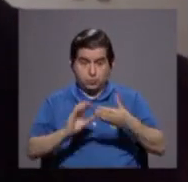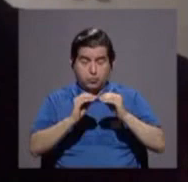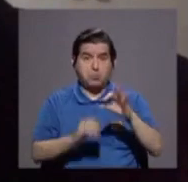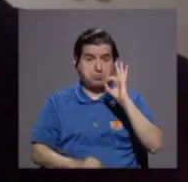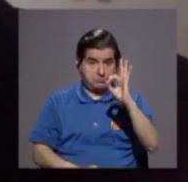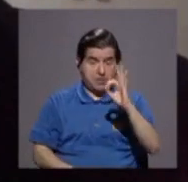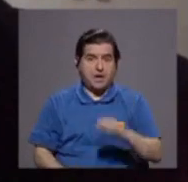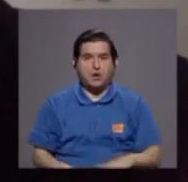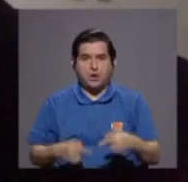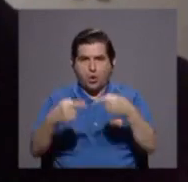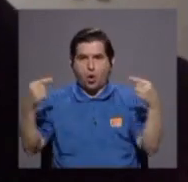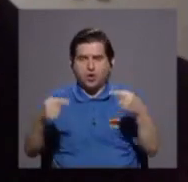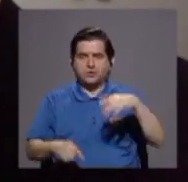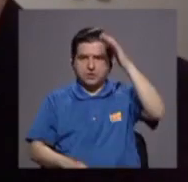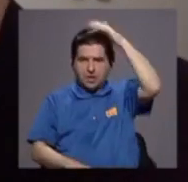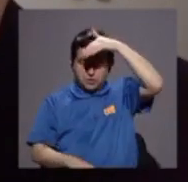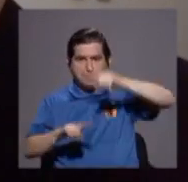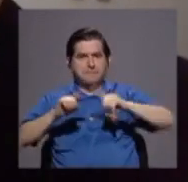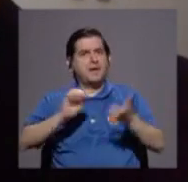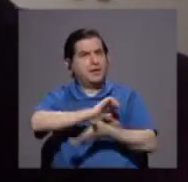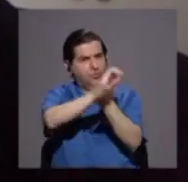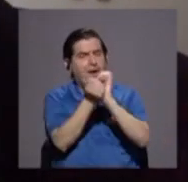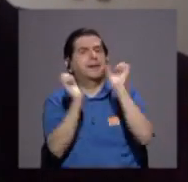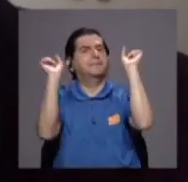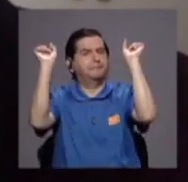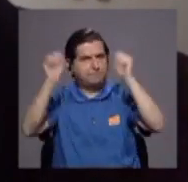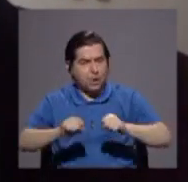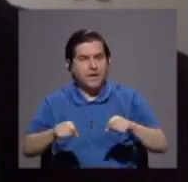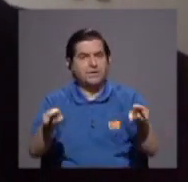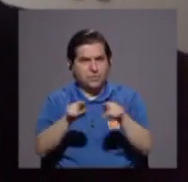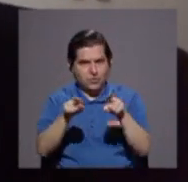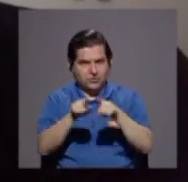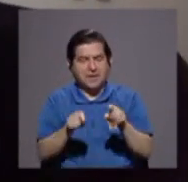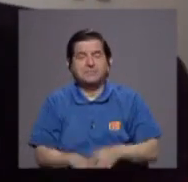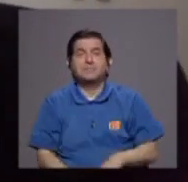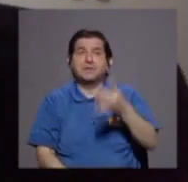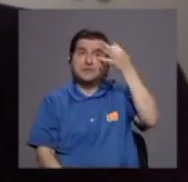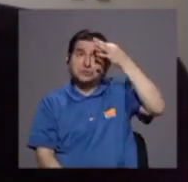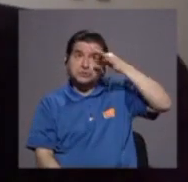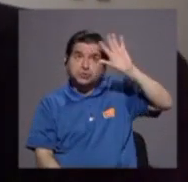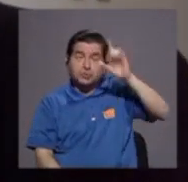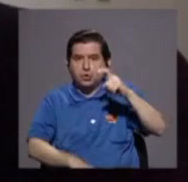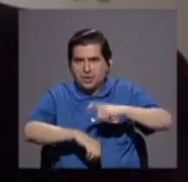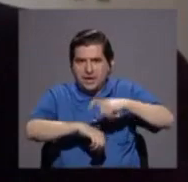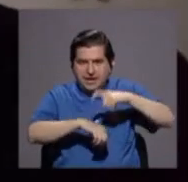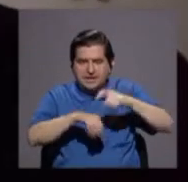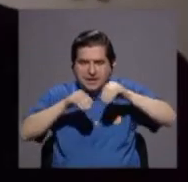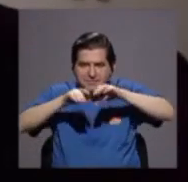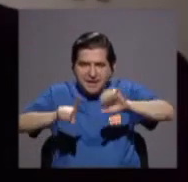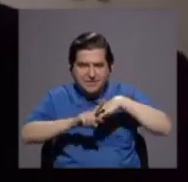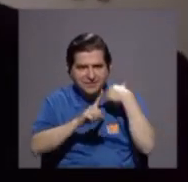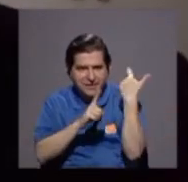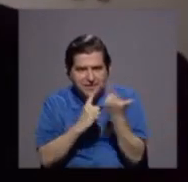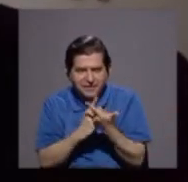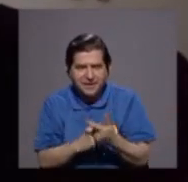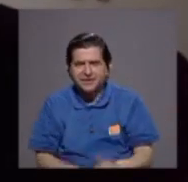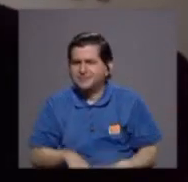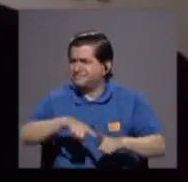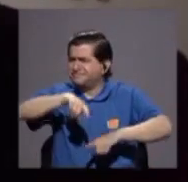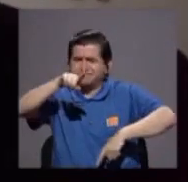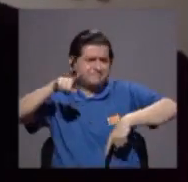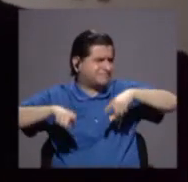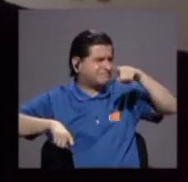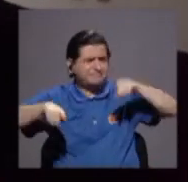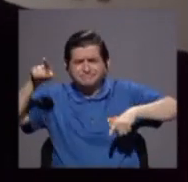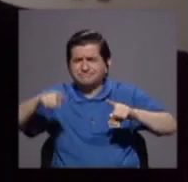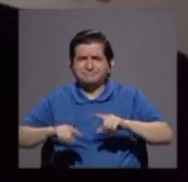sobre Trump. Por supuesto que esto puede cambiar. También podemos suponer que en esta etapa de redes sociales, de tanta diversidad